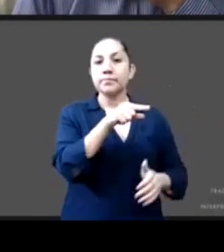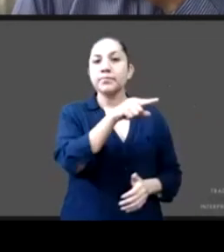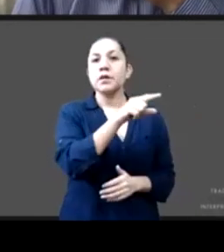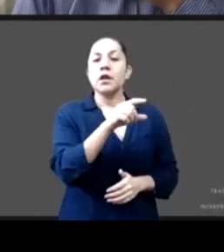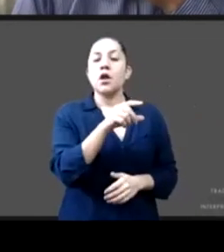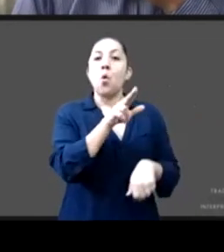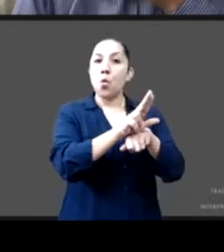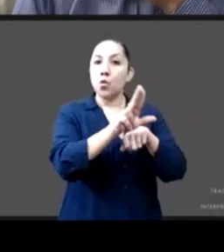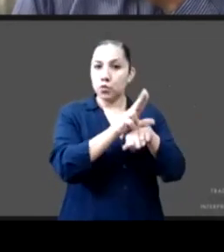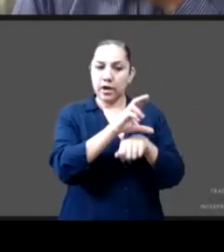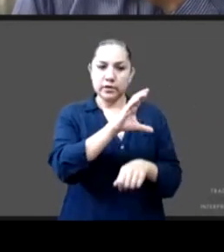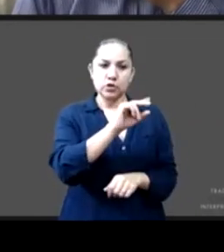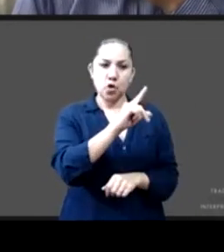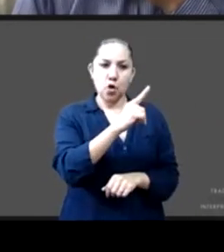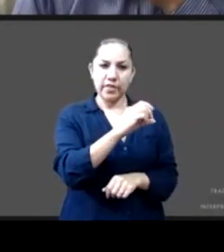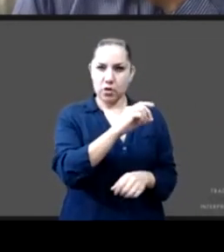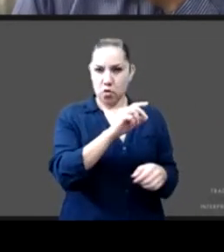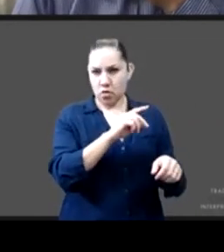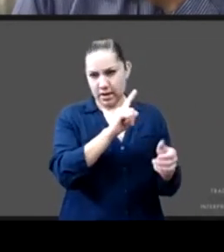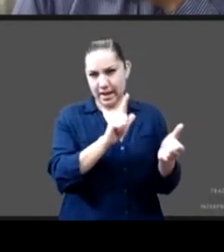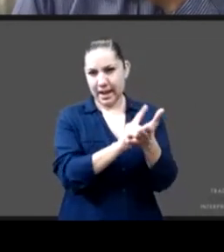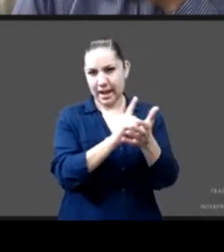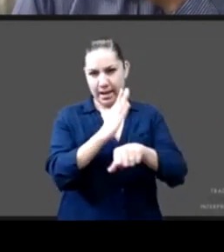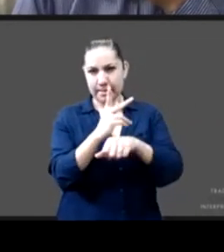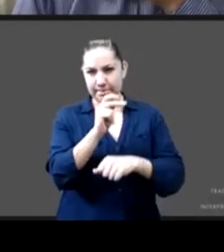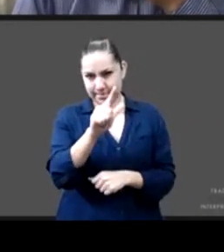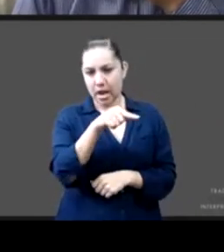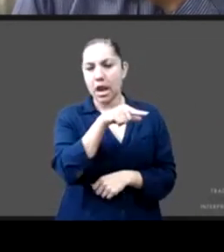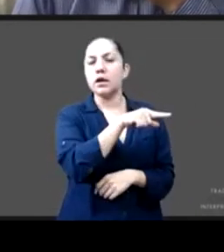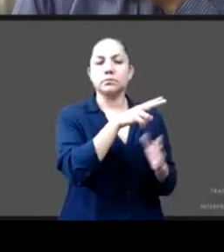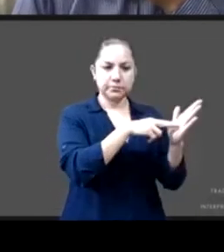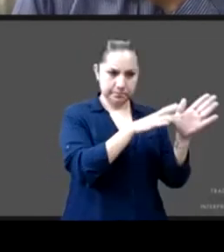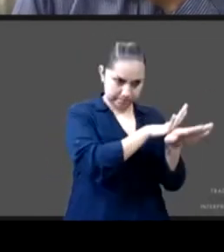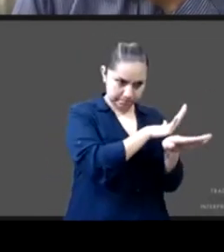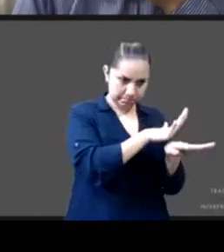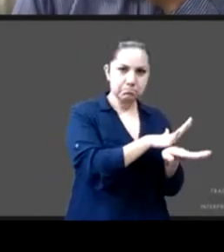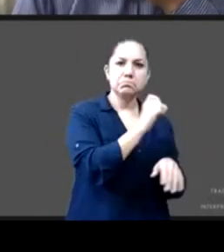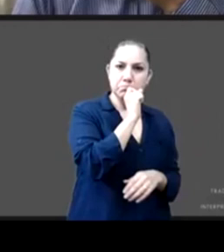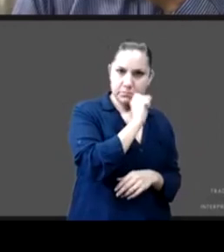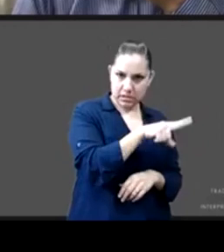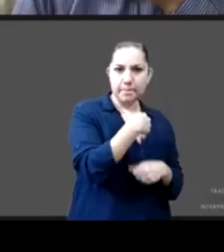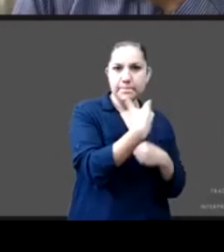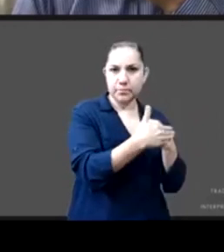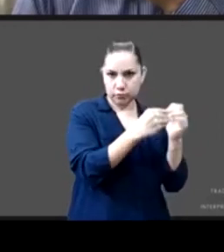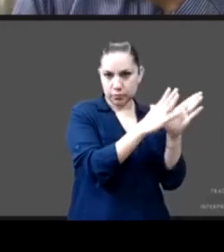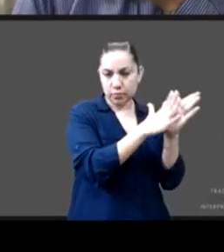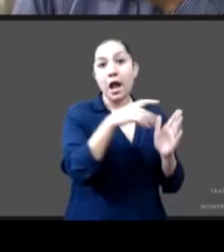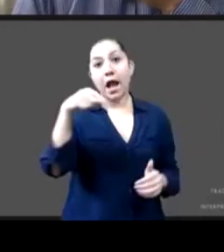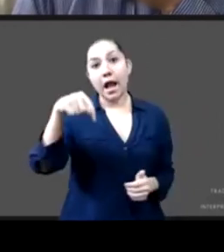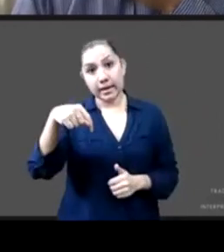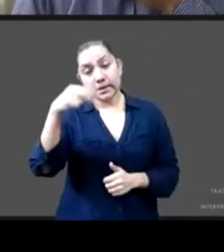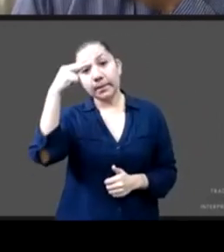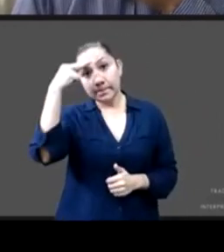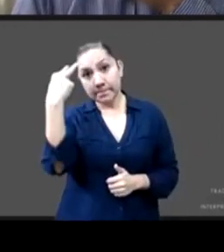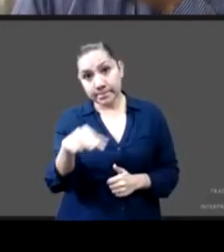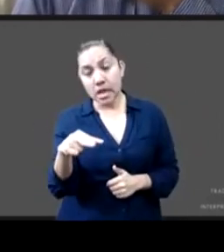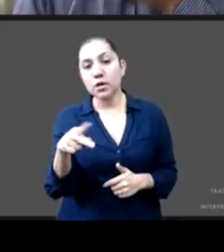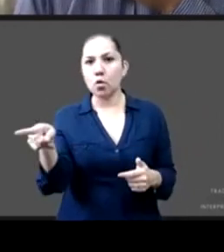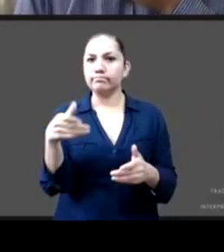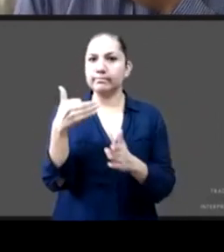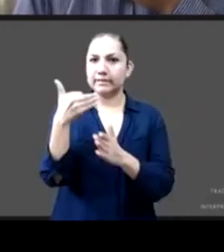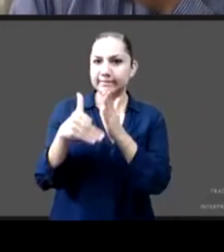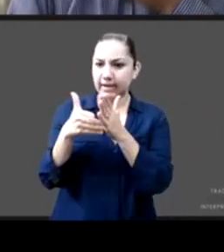Honduras, en donde también está regulado el grooming. Eso quiere decir de que en México existe todavía un reto ahí en relación a